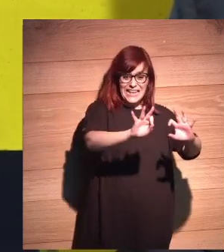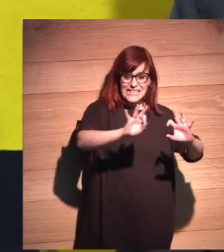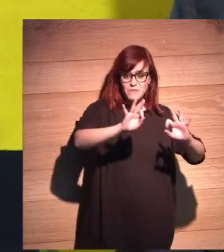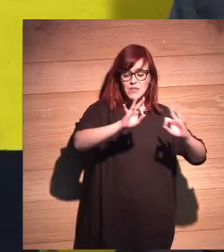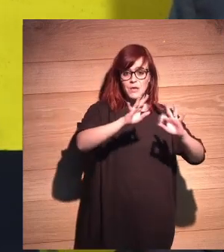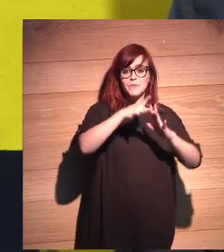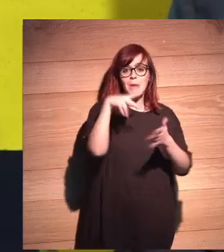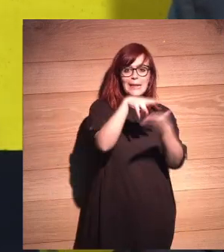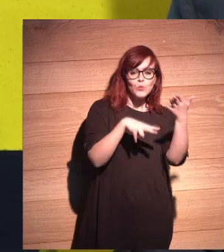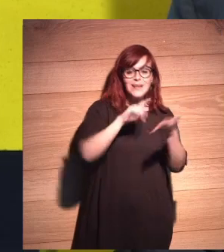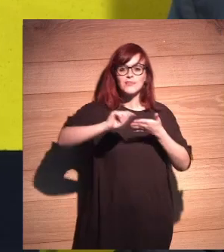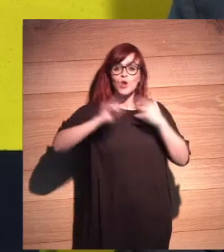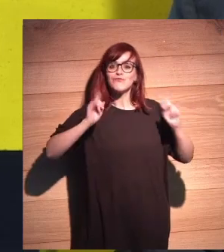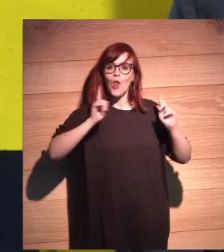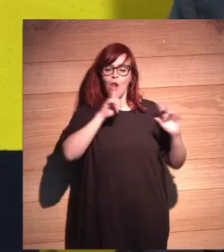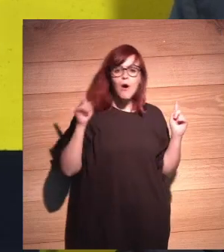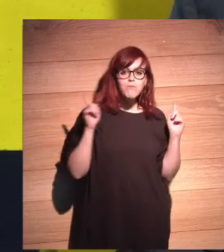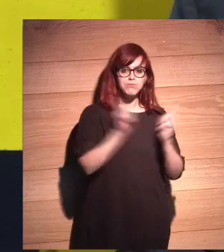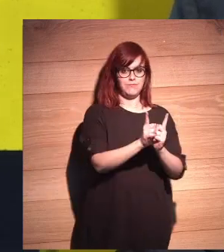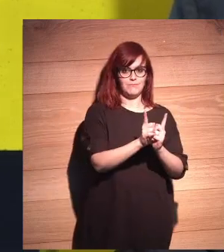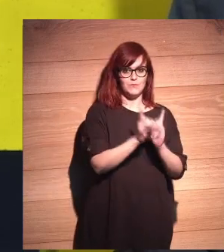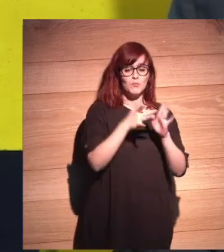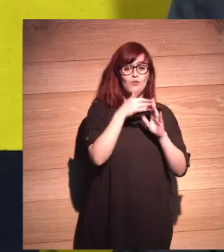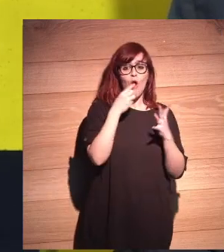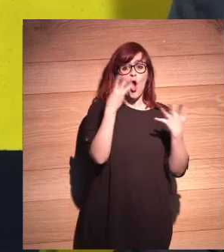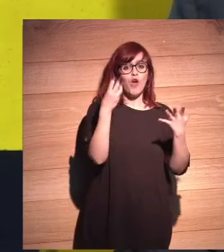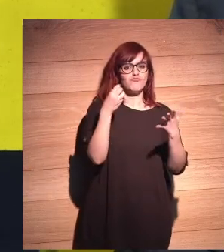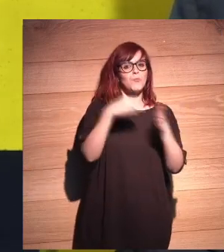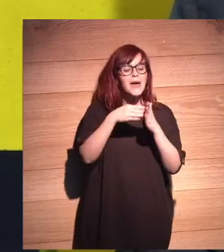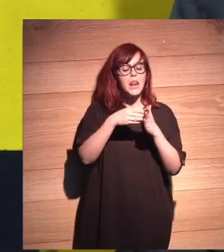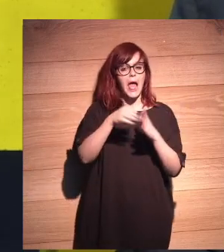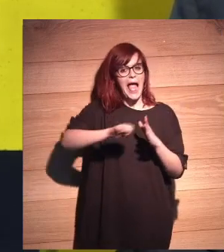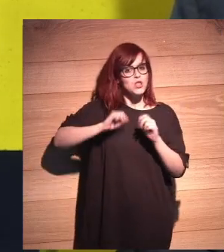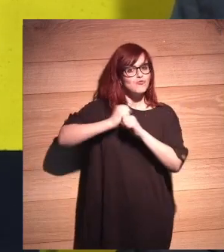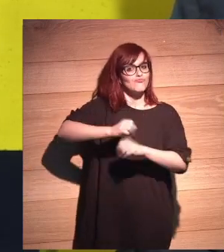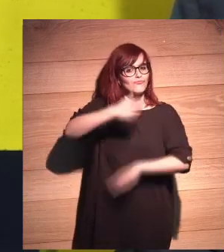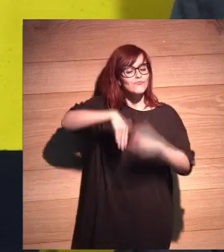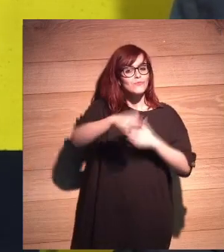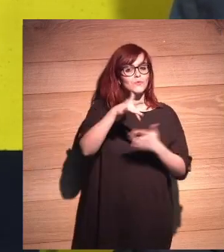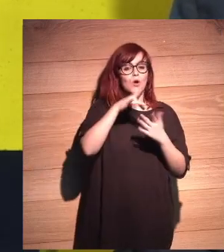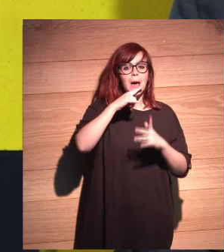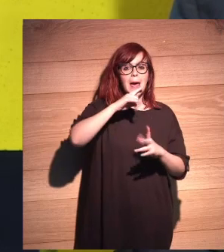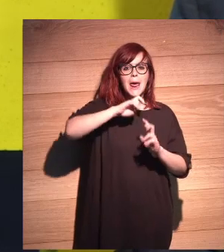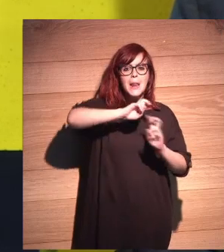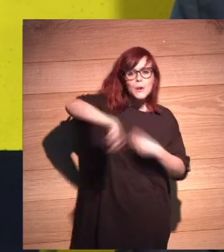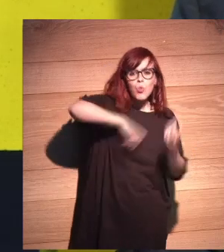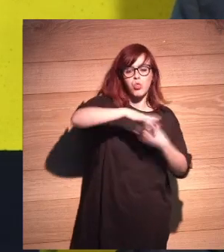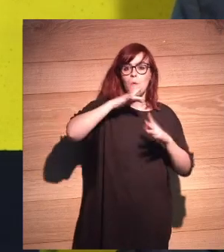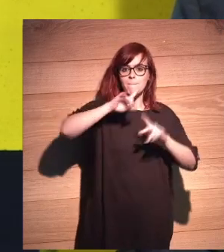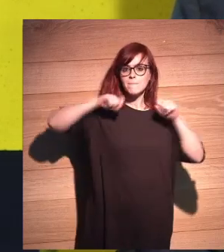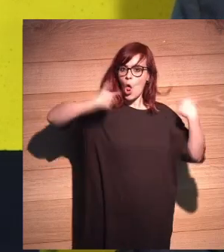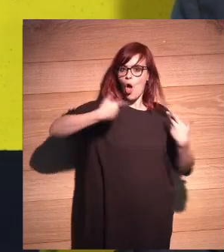la lectura y la escritura. Cuando yo os digo, solo llevamos 8.000 años, la evolución biológica no se mueve a esas velocidades, es muy